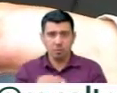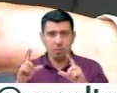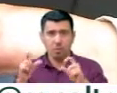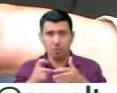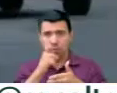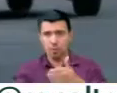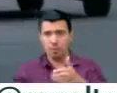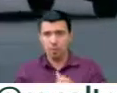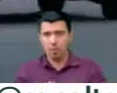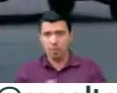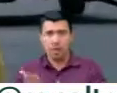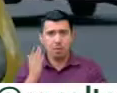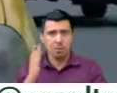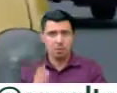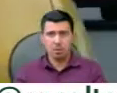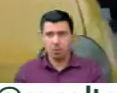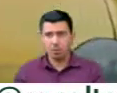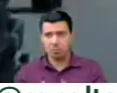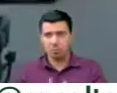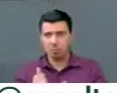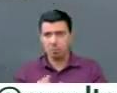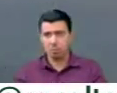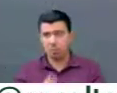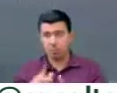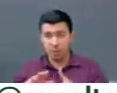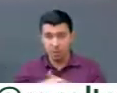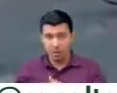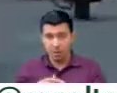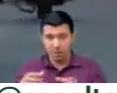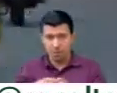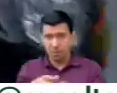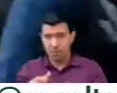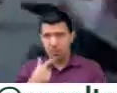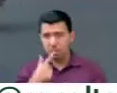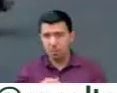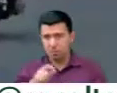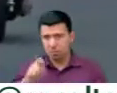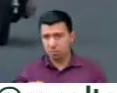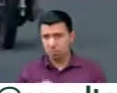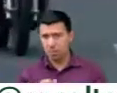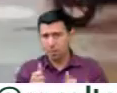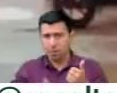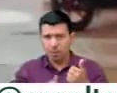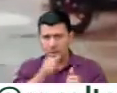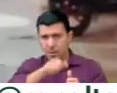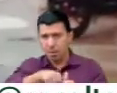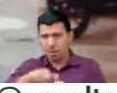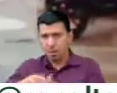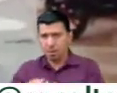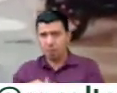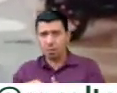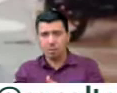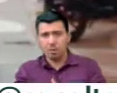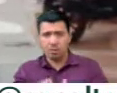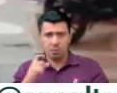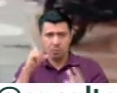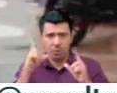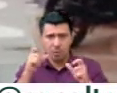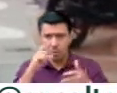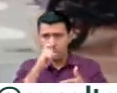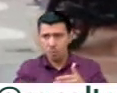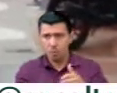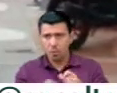a uno porque sí. Voceros del gremio taxista consideran que cada conductor de este servicio público ha recibido una